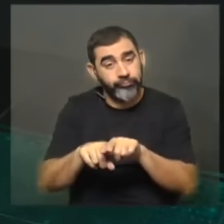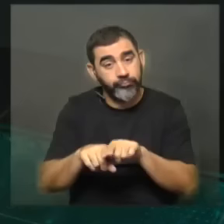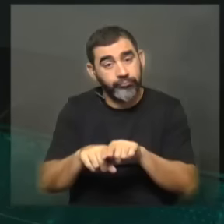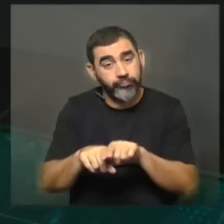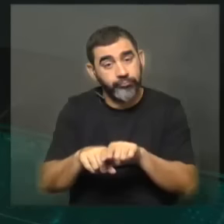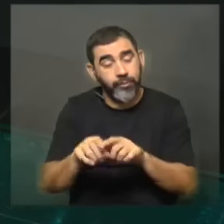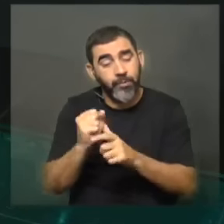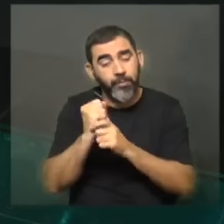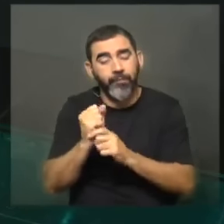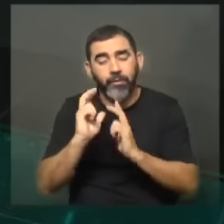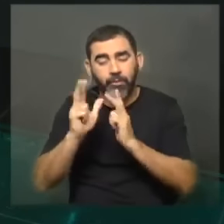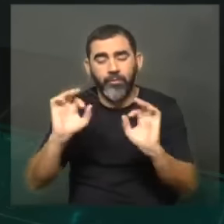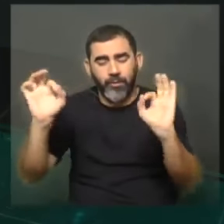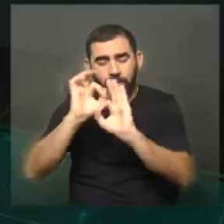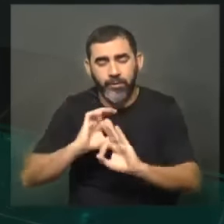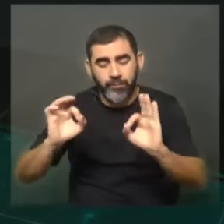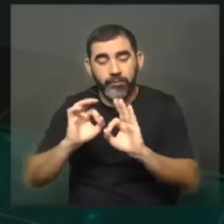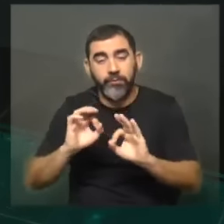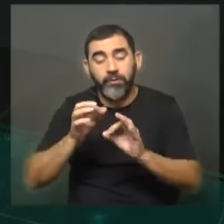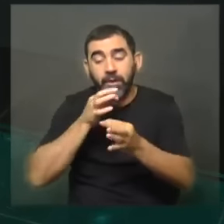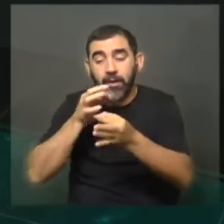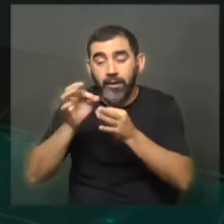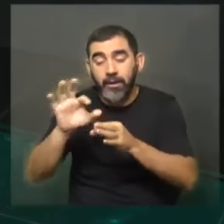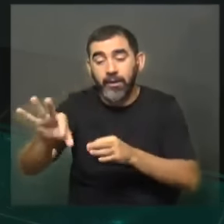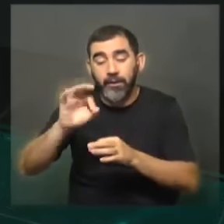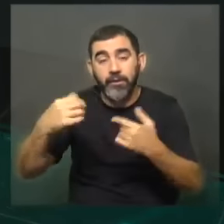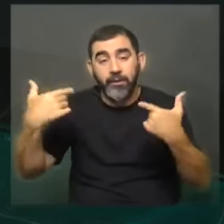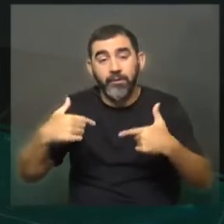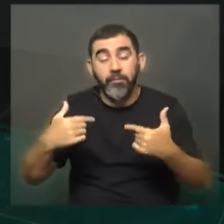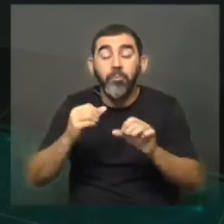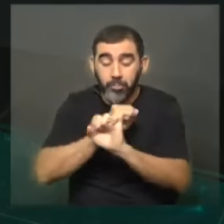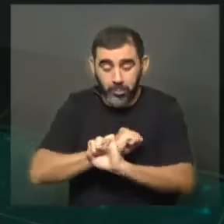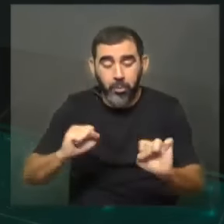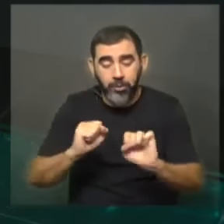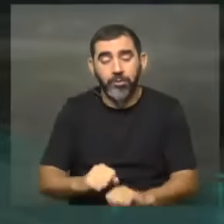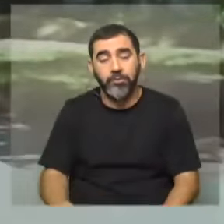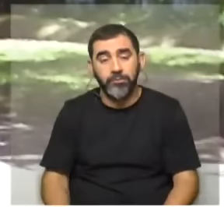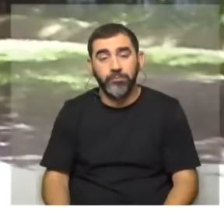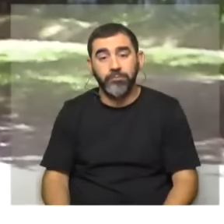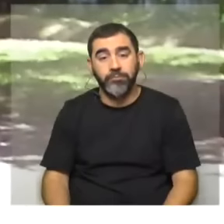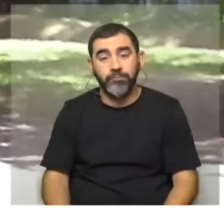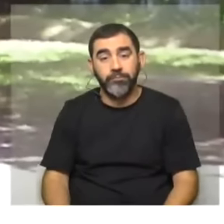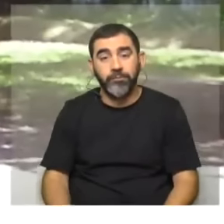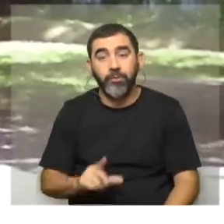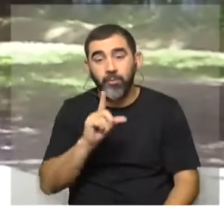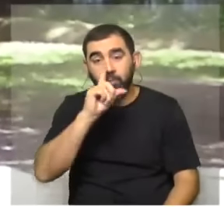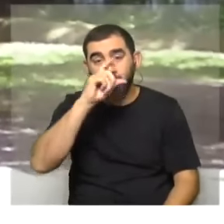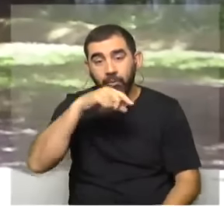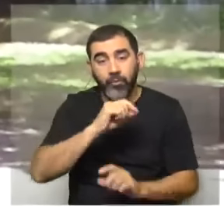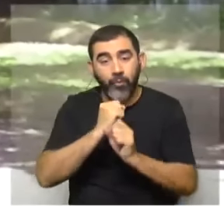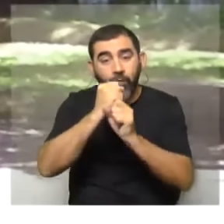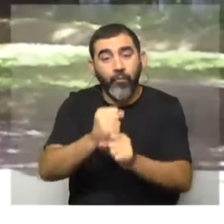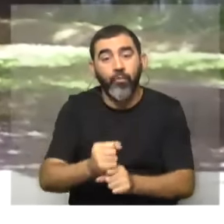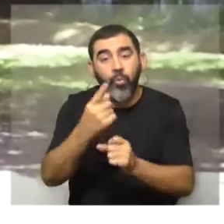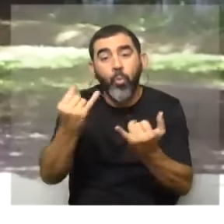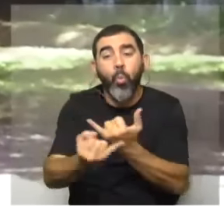allí prefirió no pronunciarse aseguró además que el criterio elegido por la comuna Es una posibilidad válida Montevideo no se fundó en un